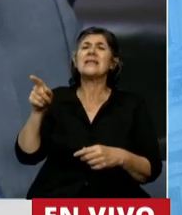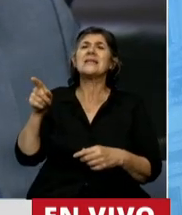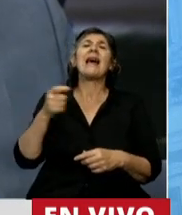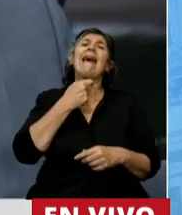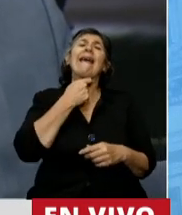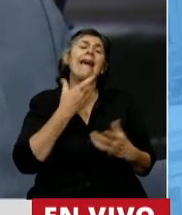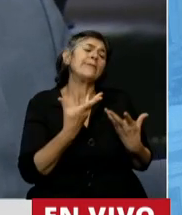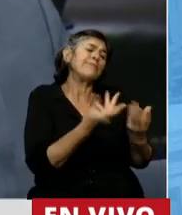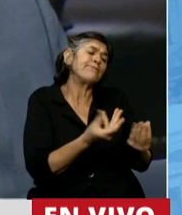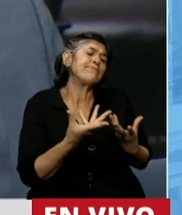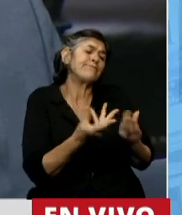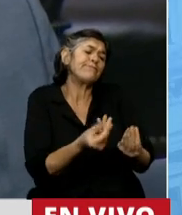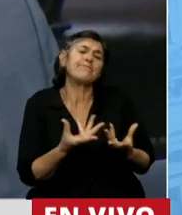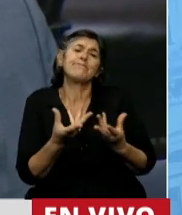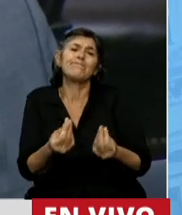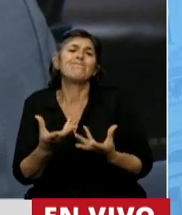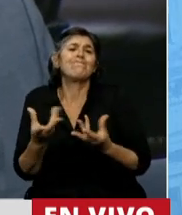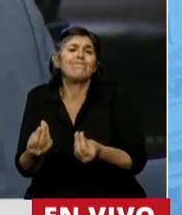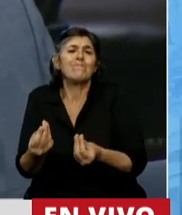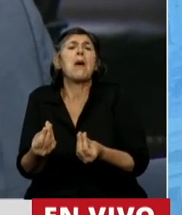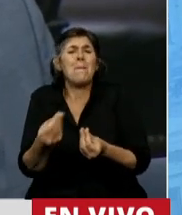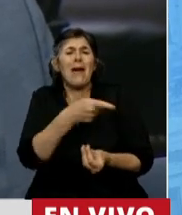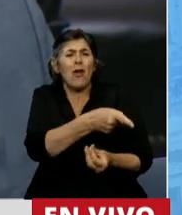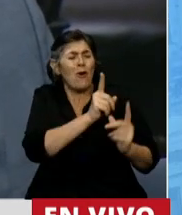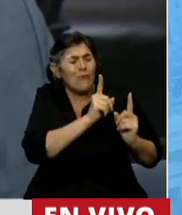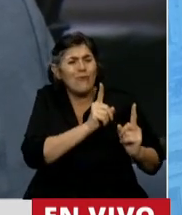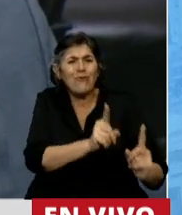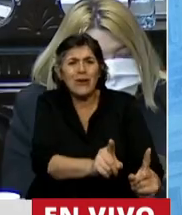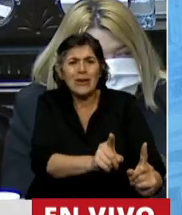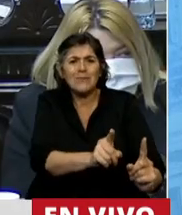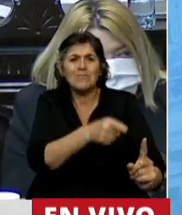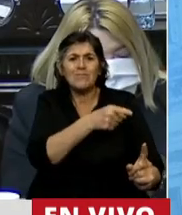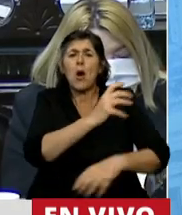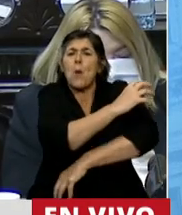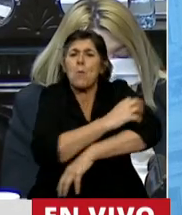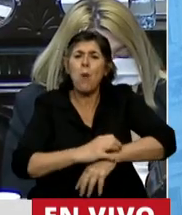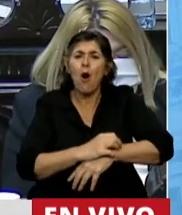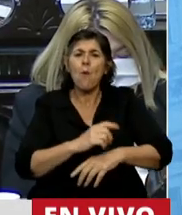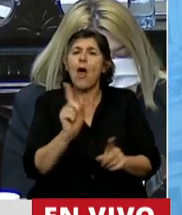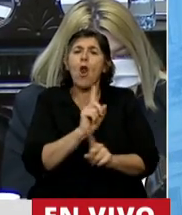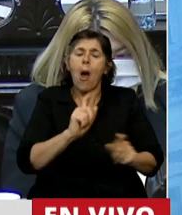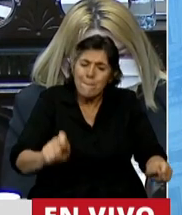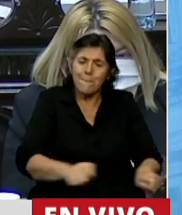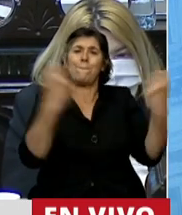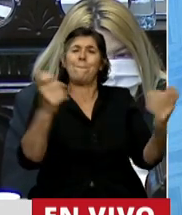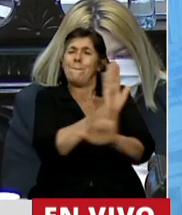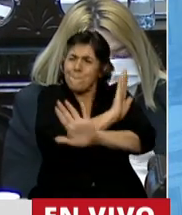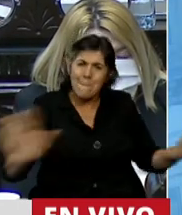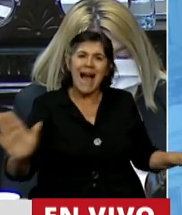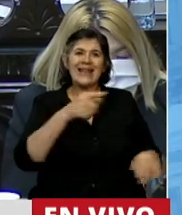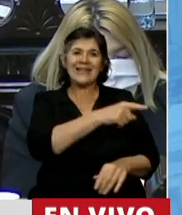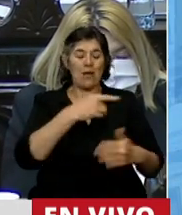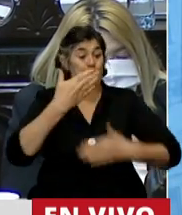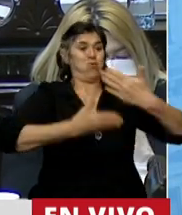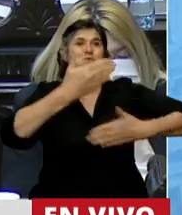a la pobreza y no pueden romper el estado de pobreza y se